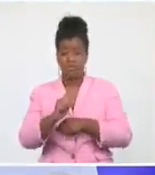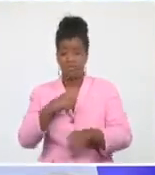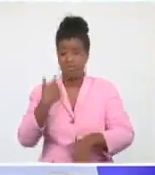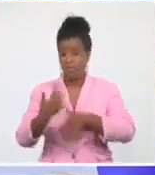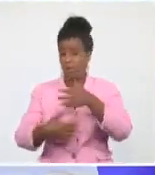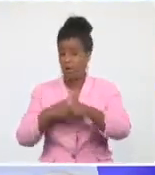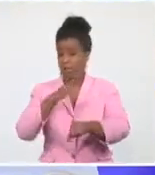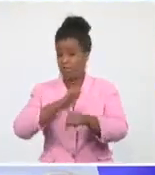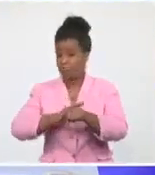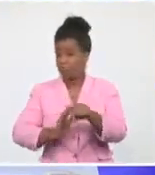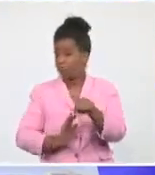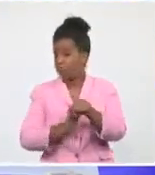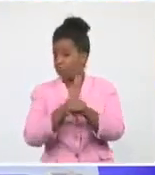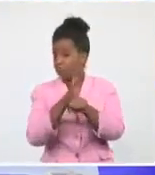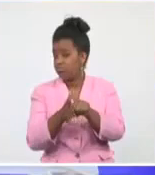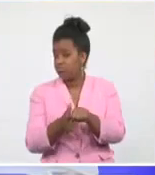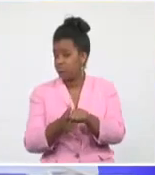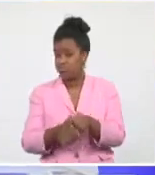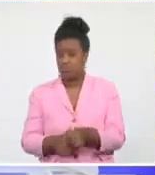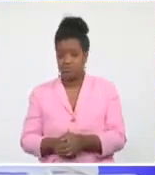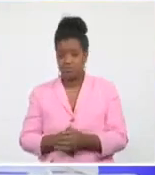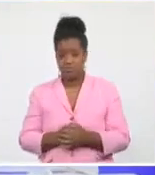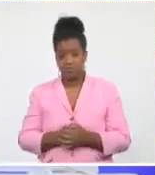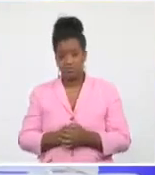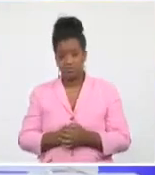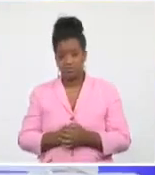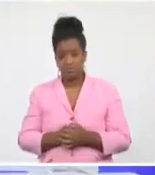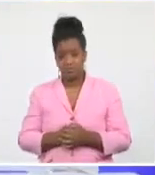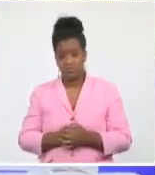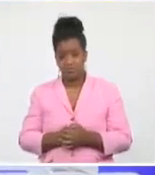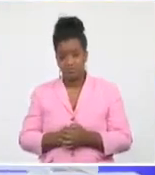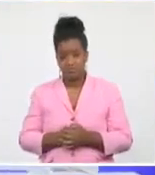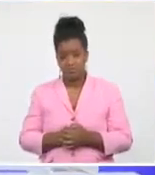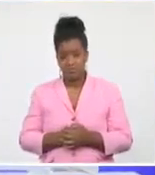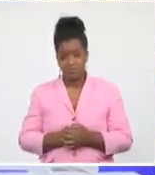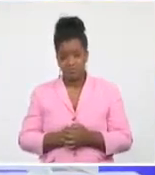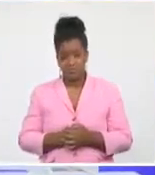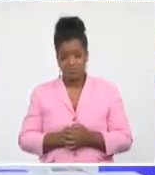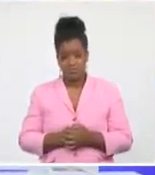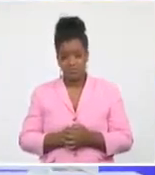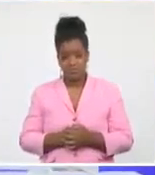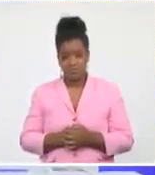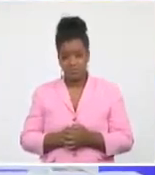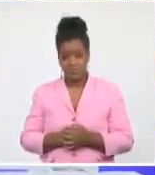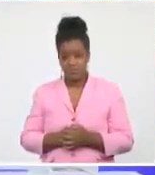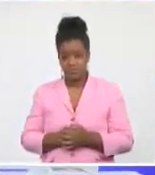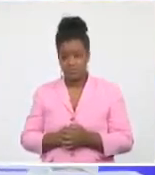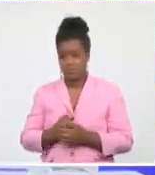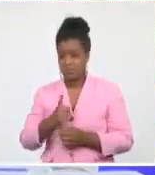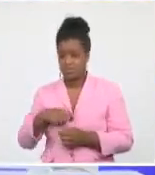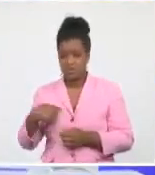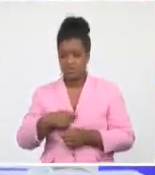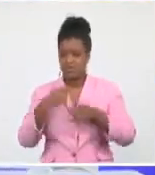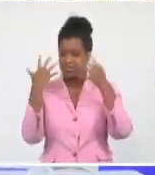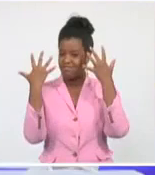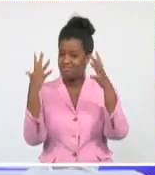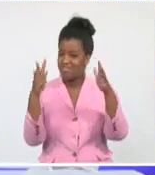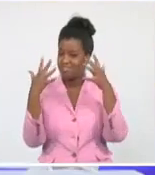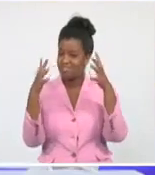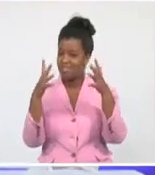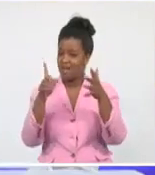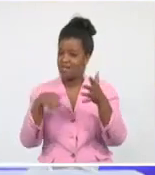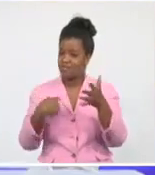por la COVID-19. Nuestra felicitación y apoyo a la hermana República Dominicana,